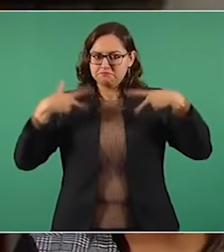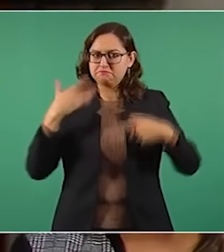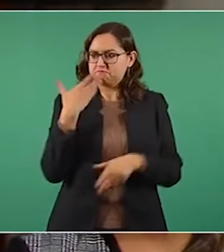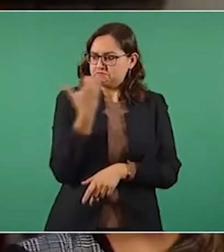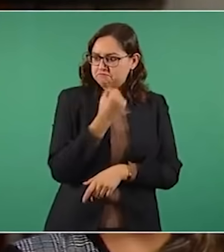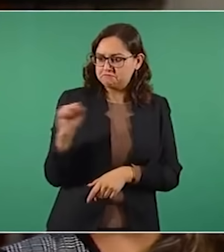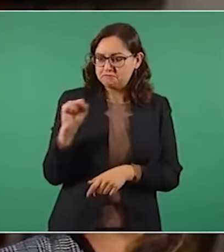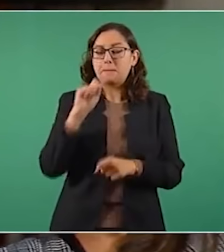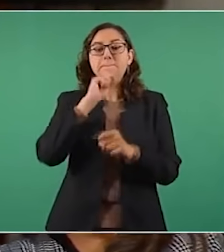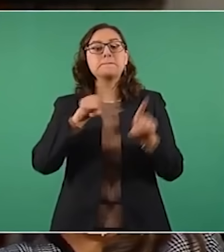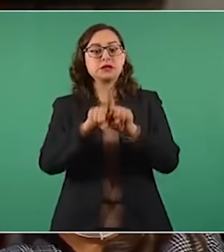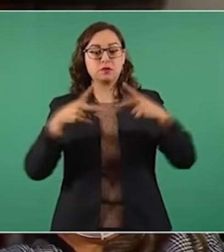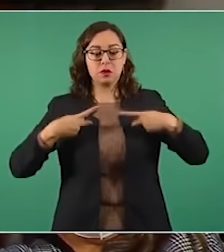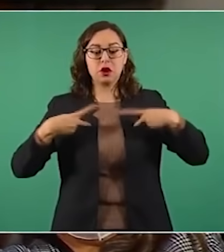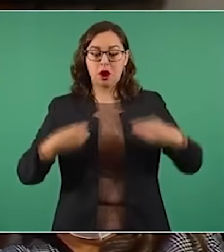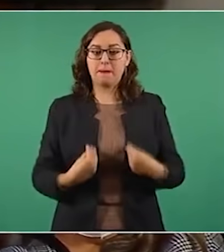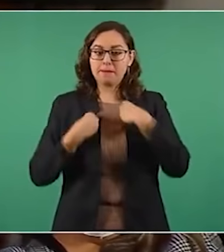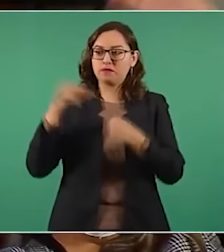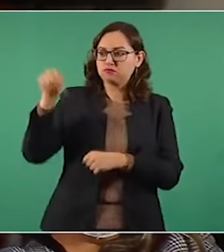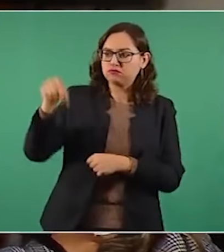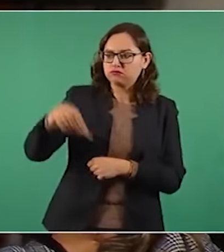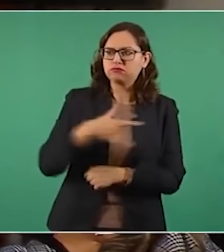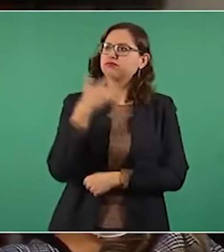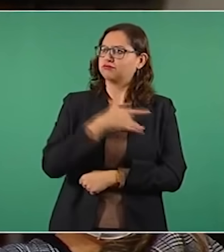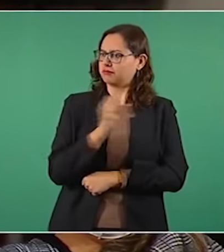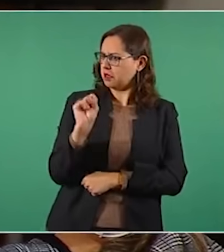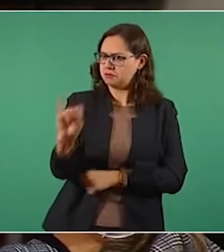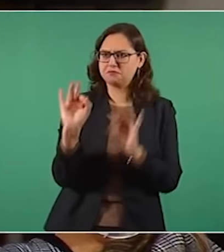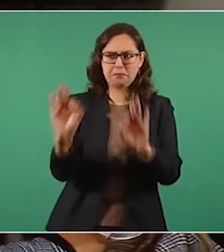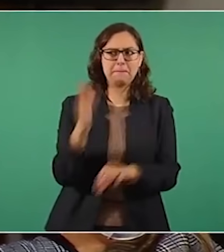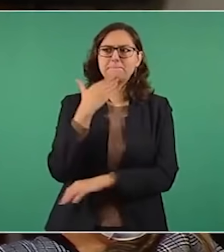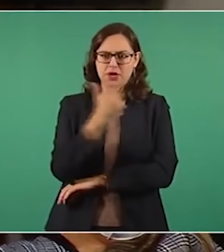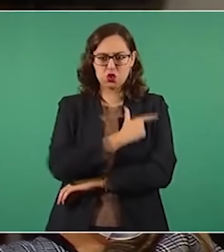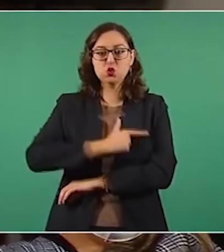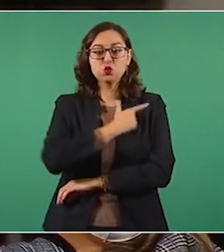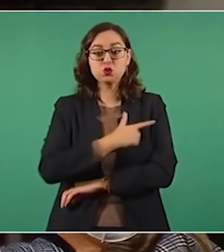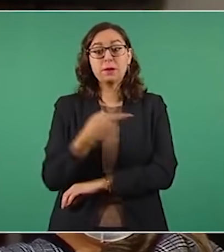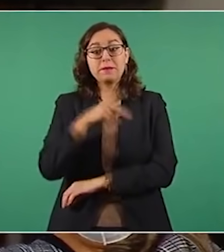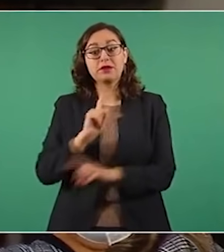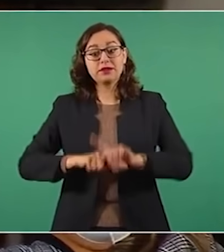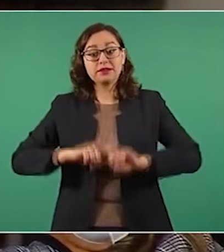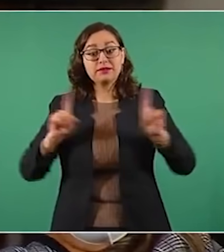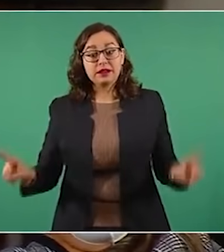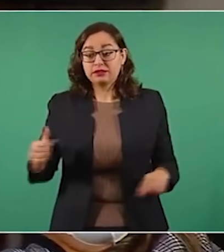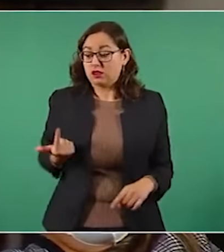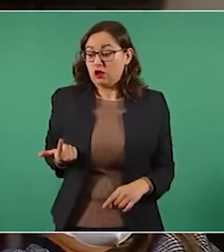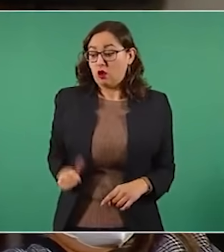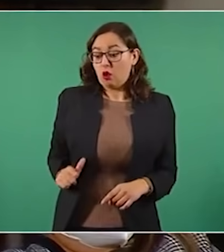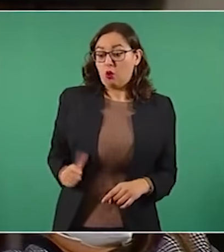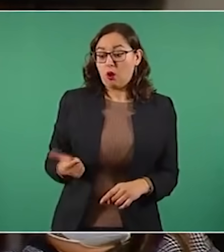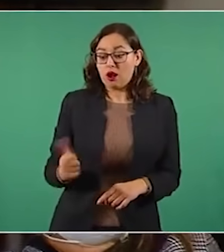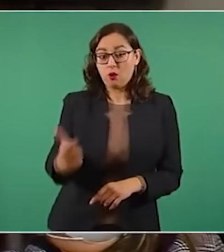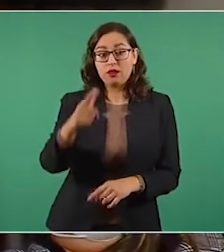y pobladores de la zona. Sin embargo, no todos piensan de la misma manera. Tal es el caso del gobernador de Guanajuato, que declaró que si